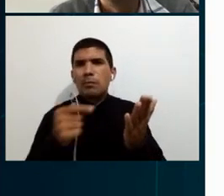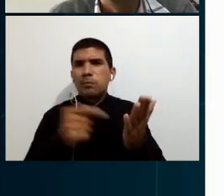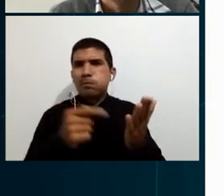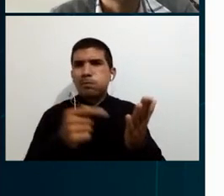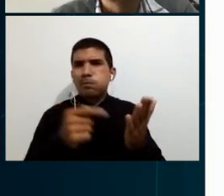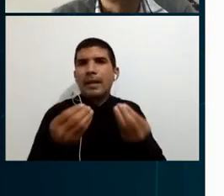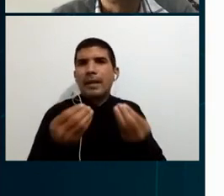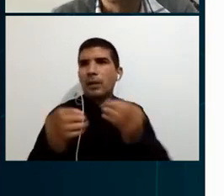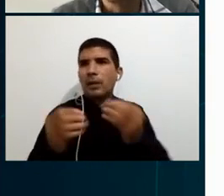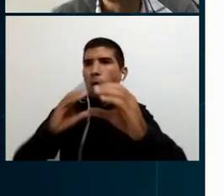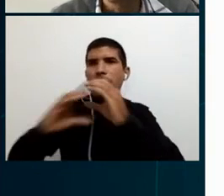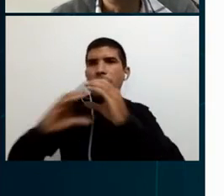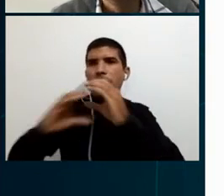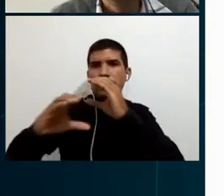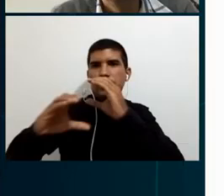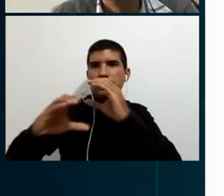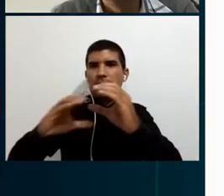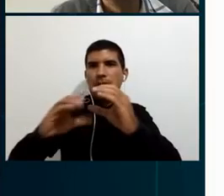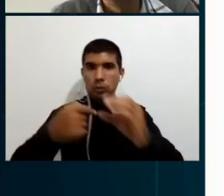el consumidor.